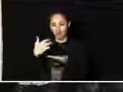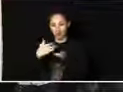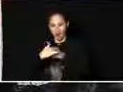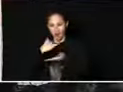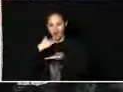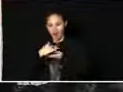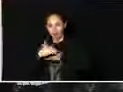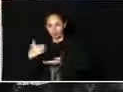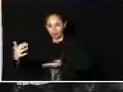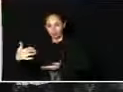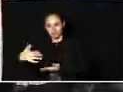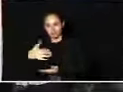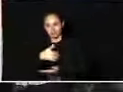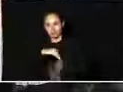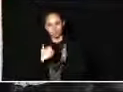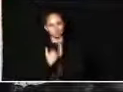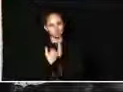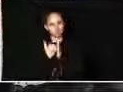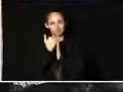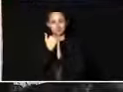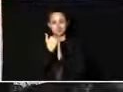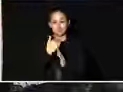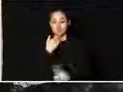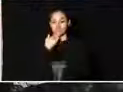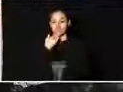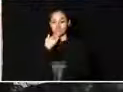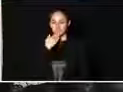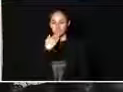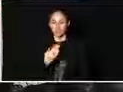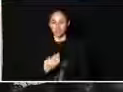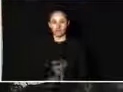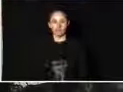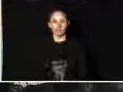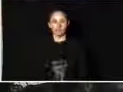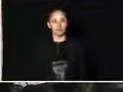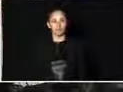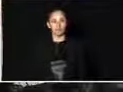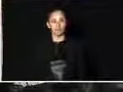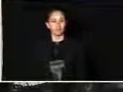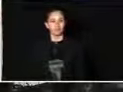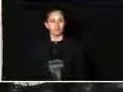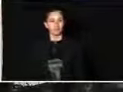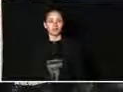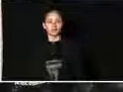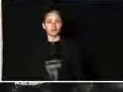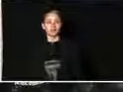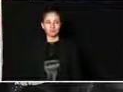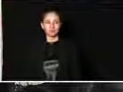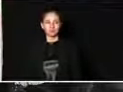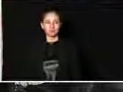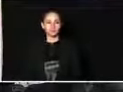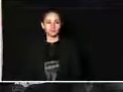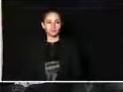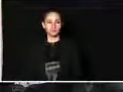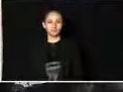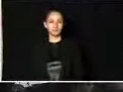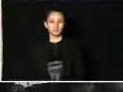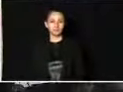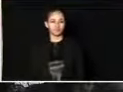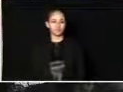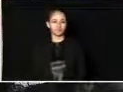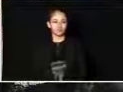esta cifra, el estado mantiene el sexto lugar en el número de trabajadores registrados en el IMSS, con